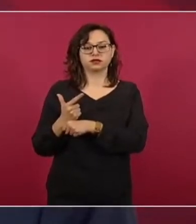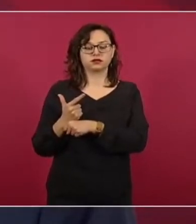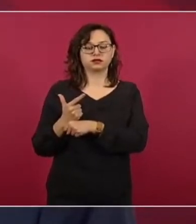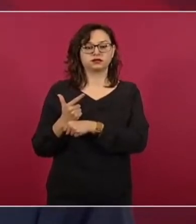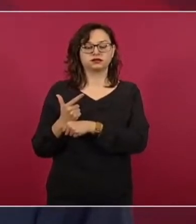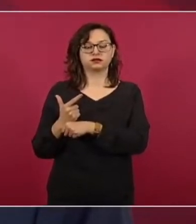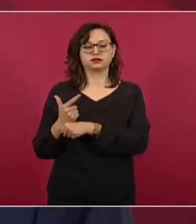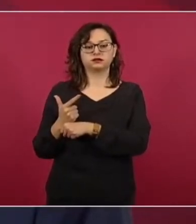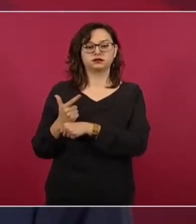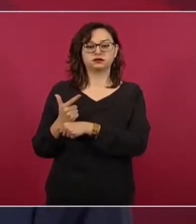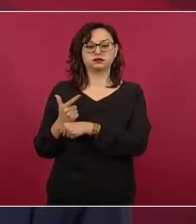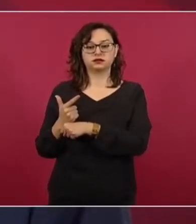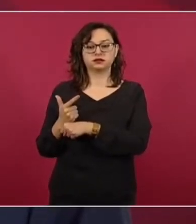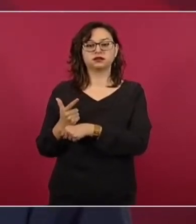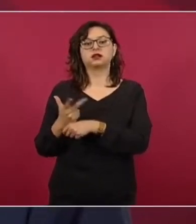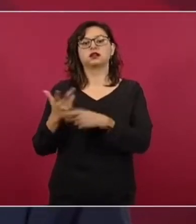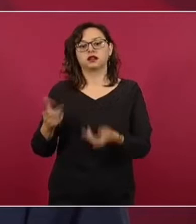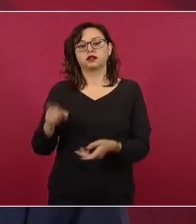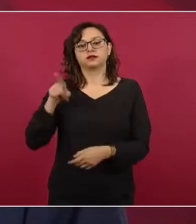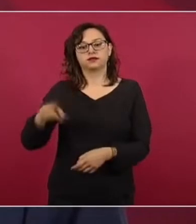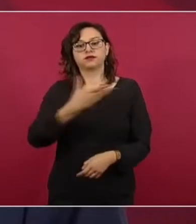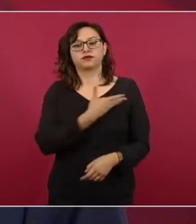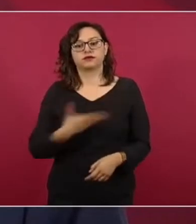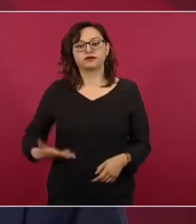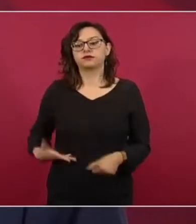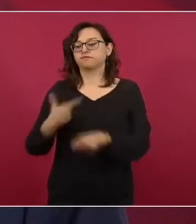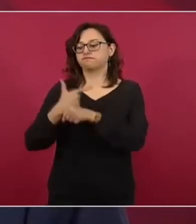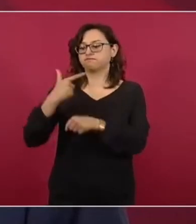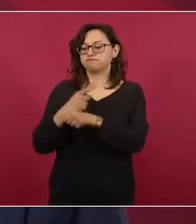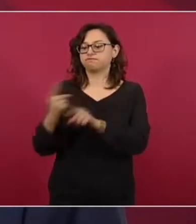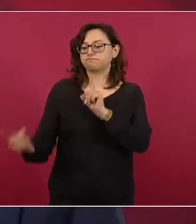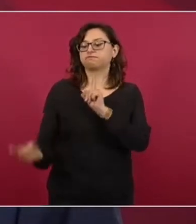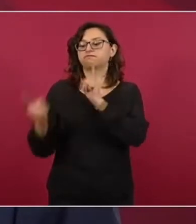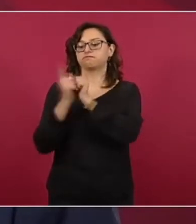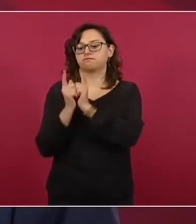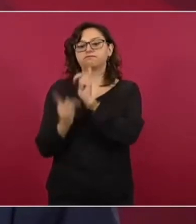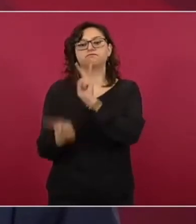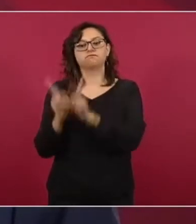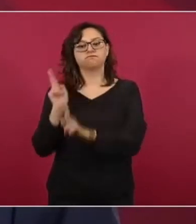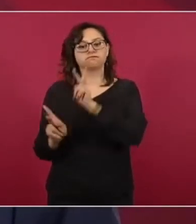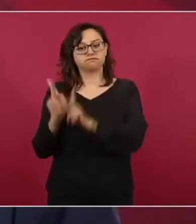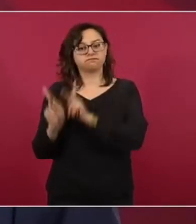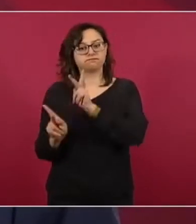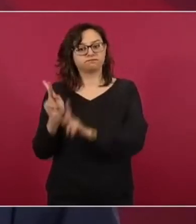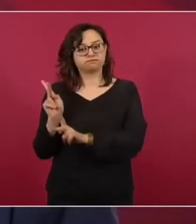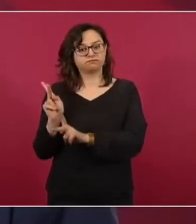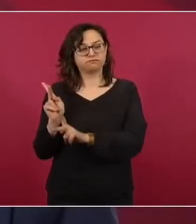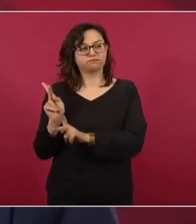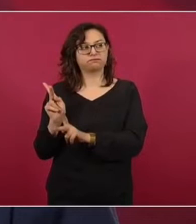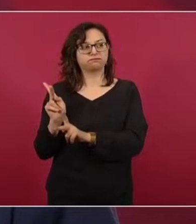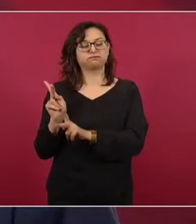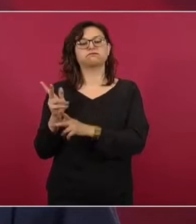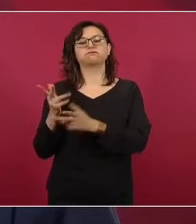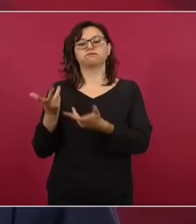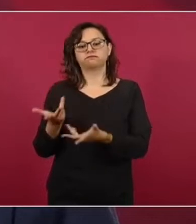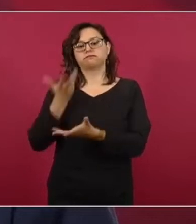vamos a entrevistarnos con el presidente de Guatemala, ahí